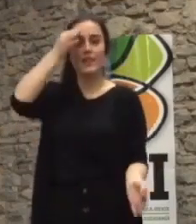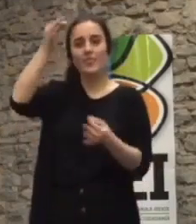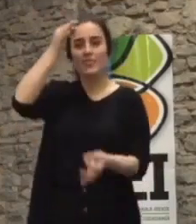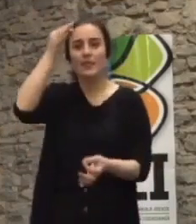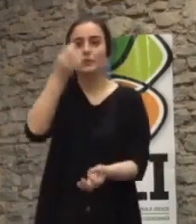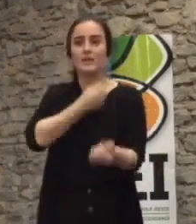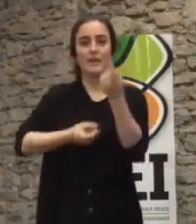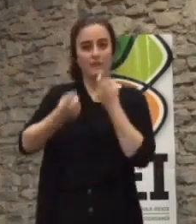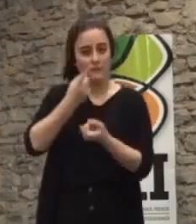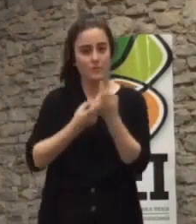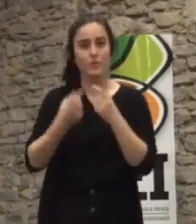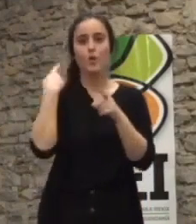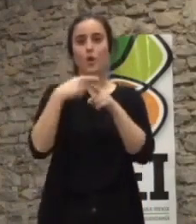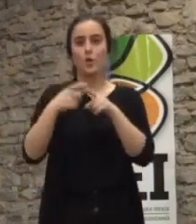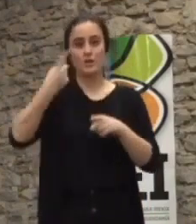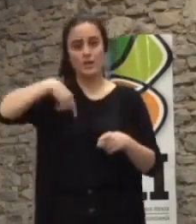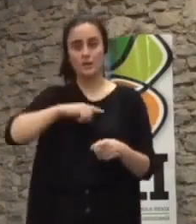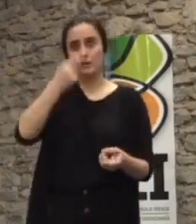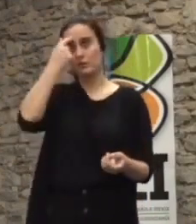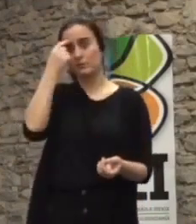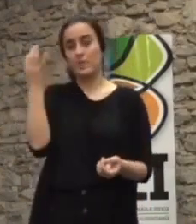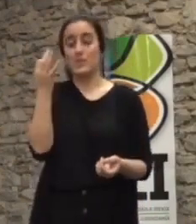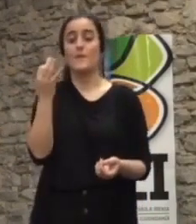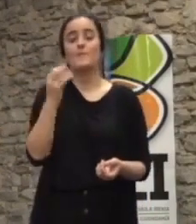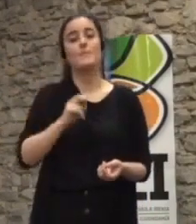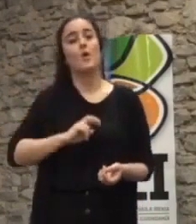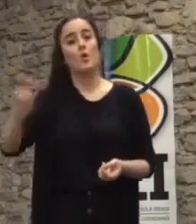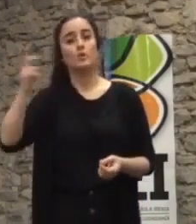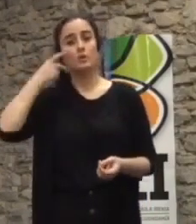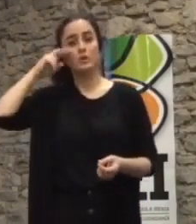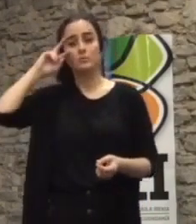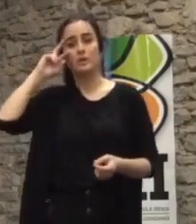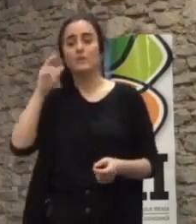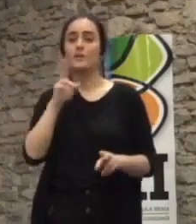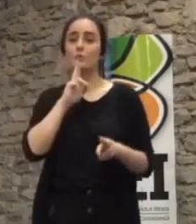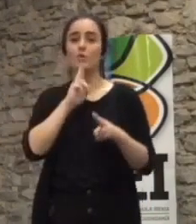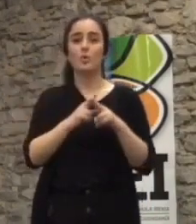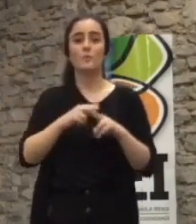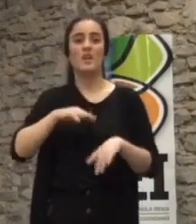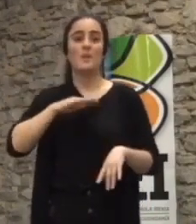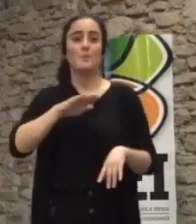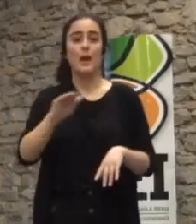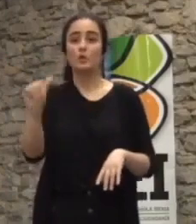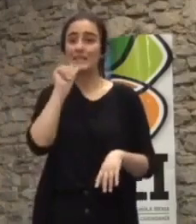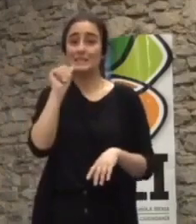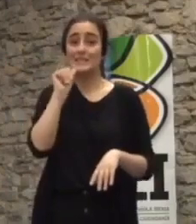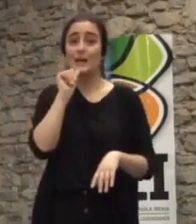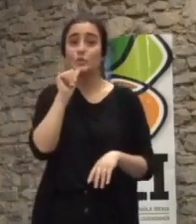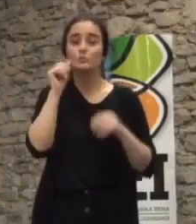información, cosas con las que podemos contar. Pero el otro fue una experiencia que se llamó Malos Tragos, en la que personas